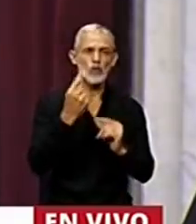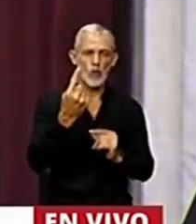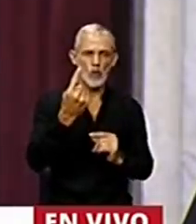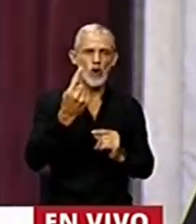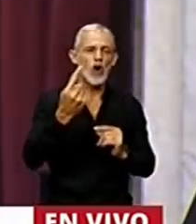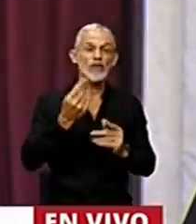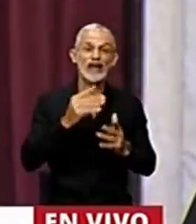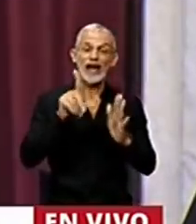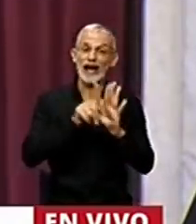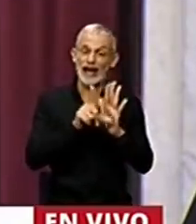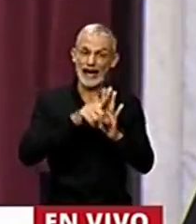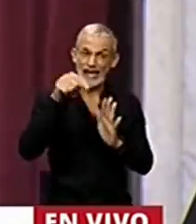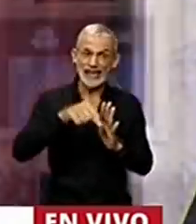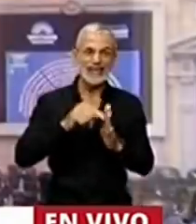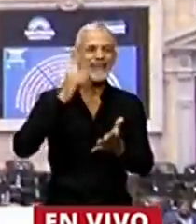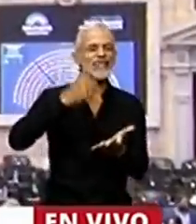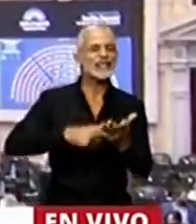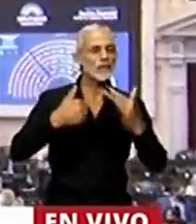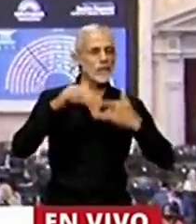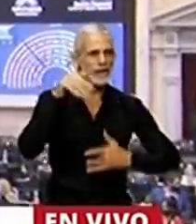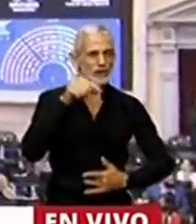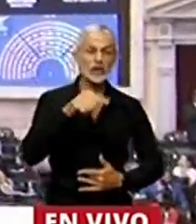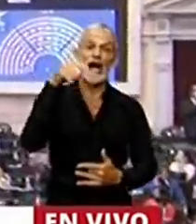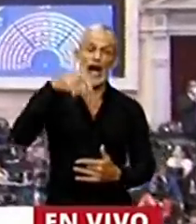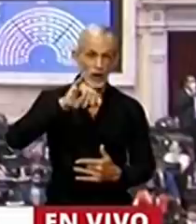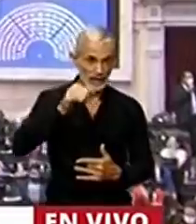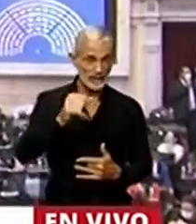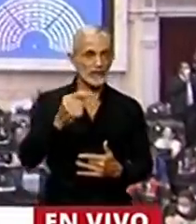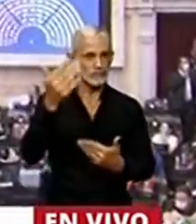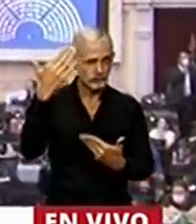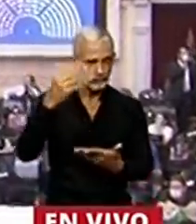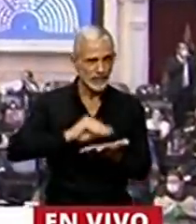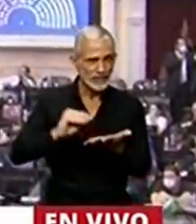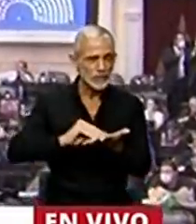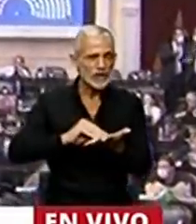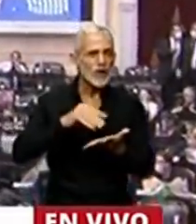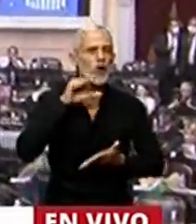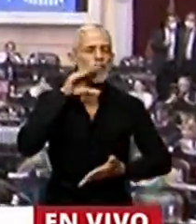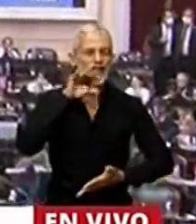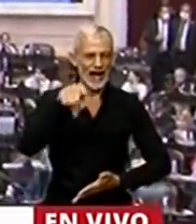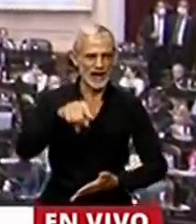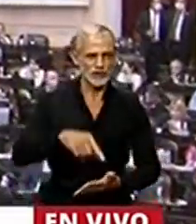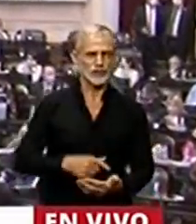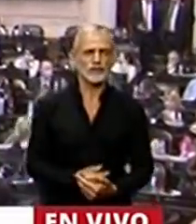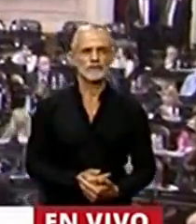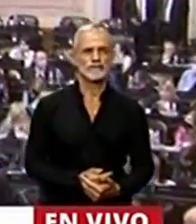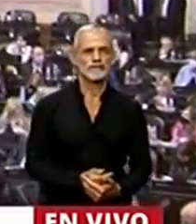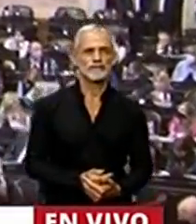de la presente ley del dictamen de mayoría. Ahora sí tiene la palabra el diputado Nicolás del Caño.